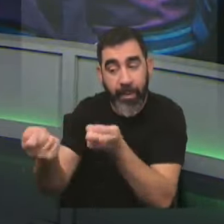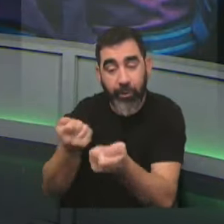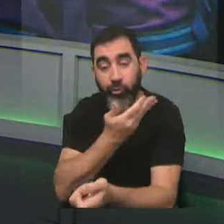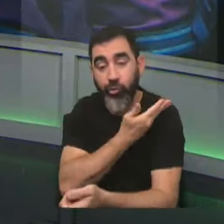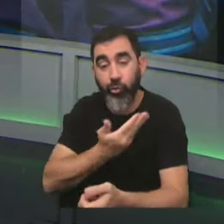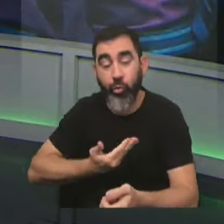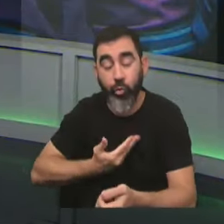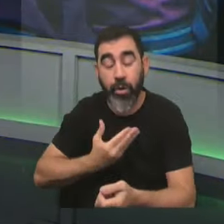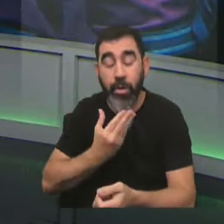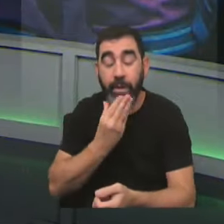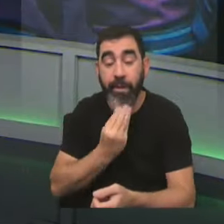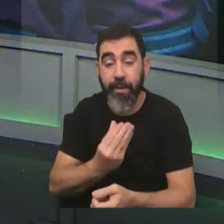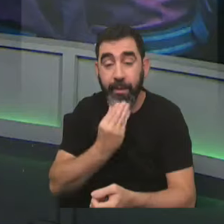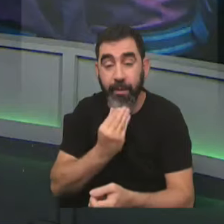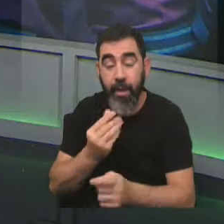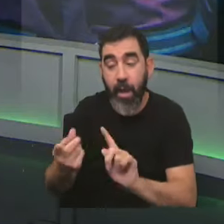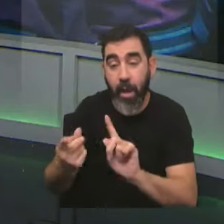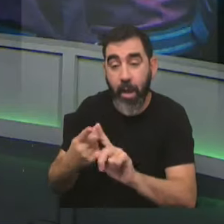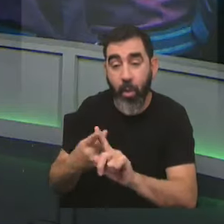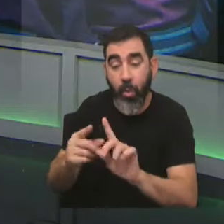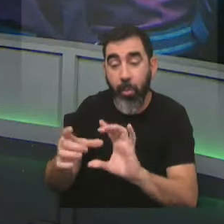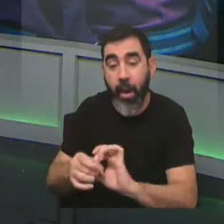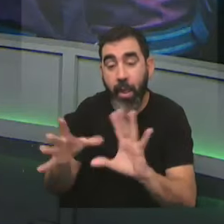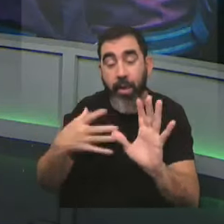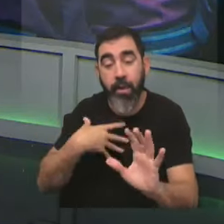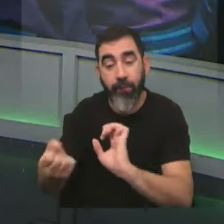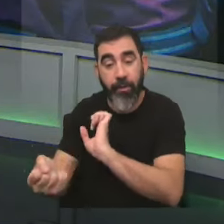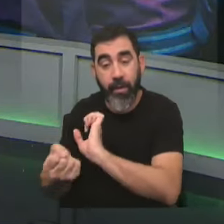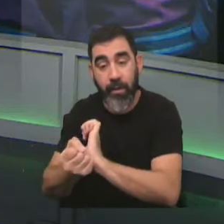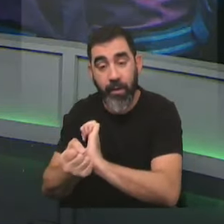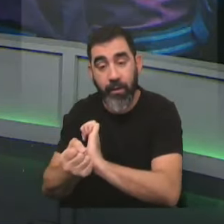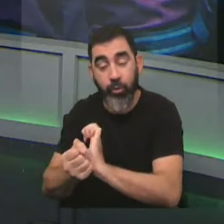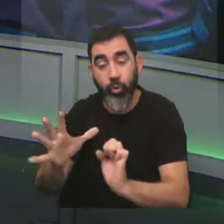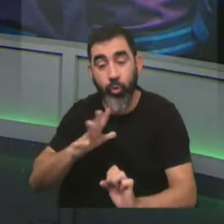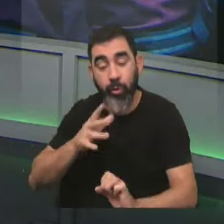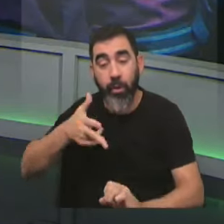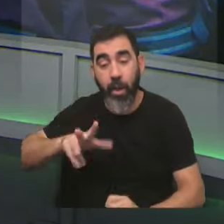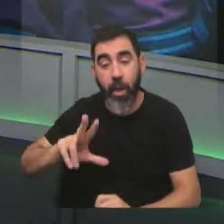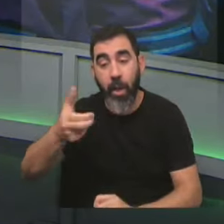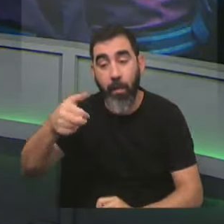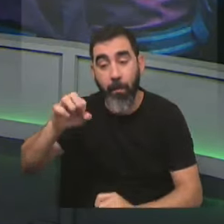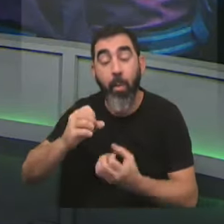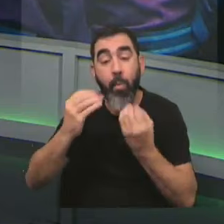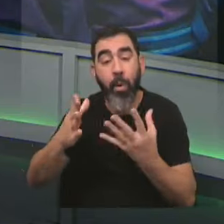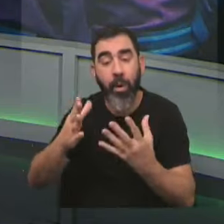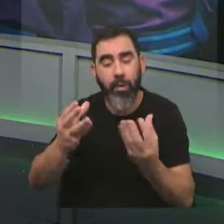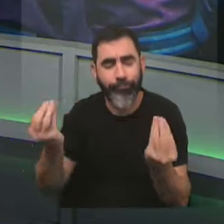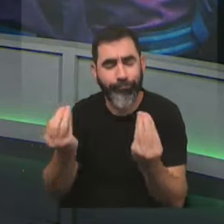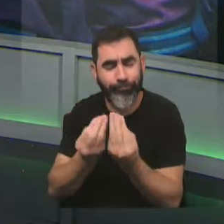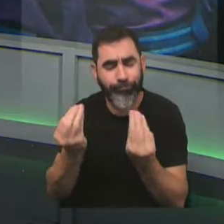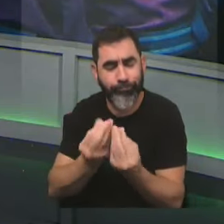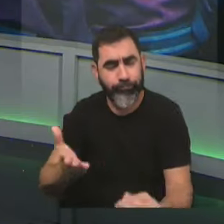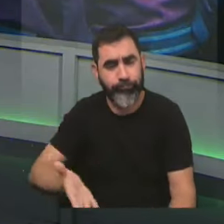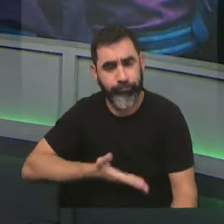Ministro nanju a un acuerdo para liberar a los rehenes aún en manos de jamás luego de las multitudinarias